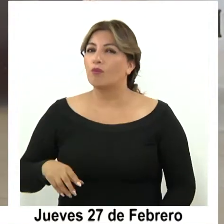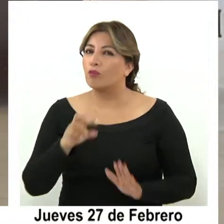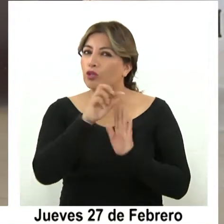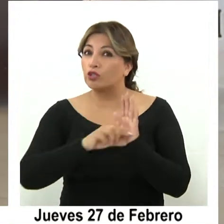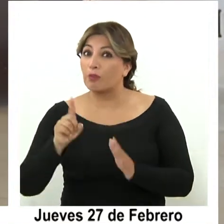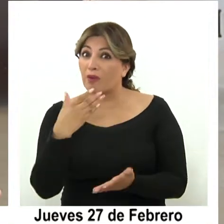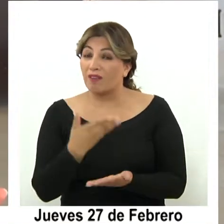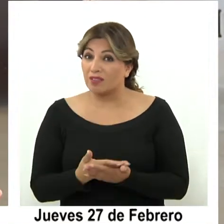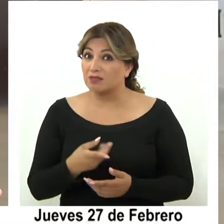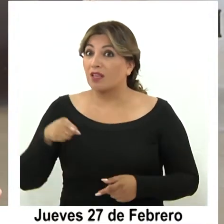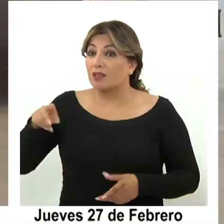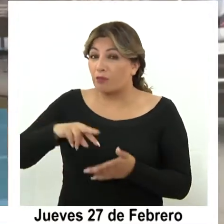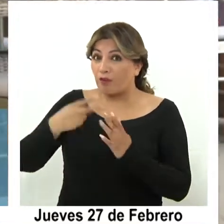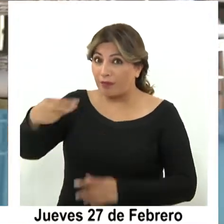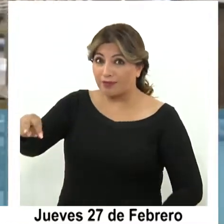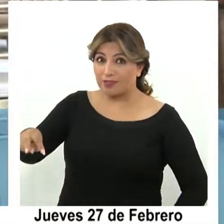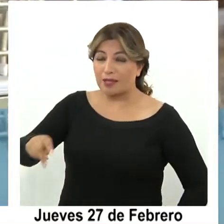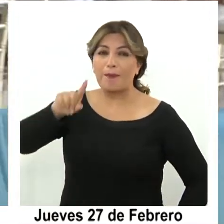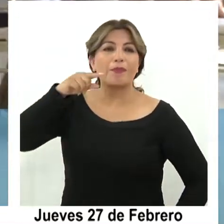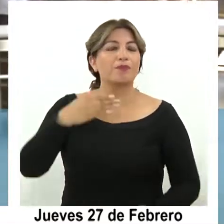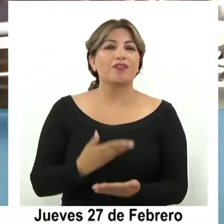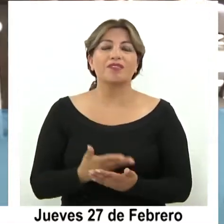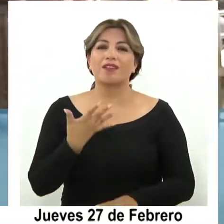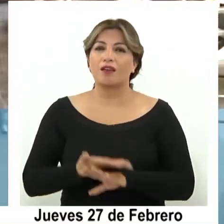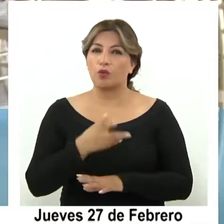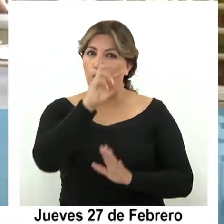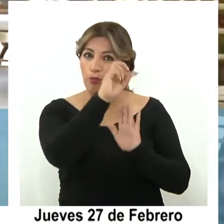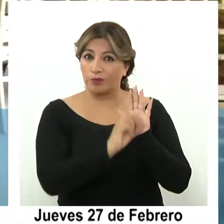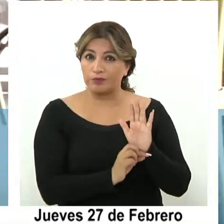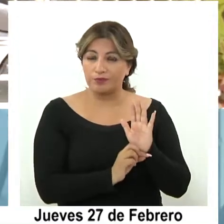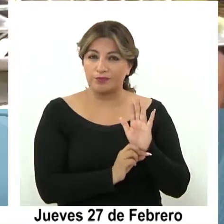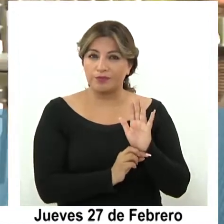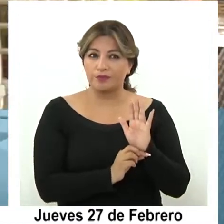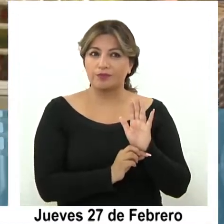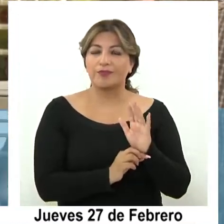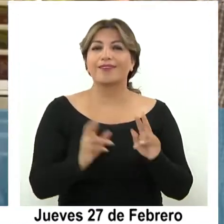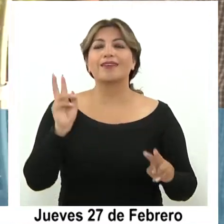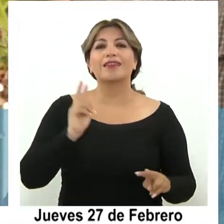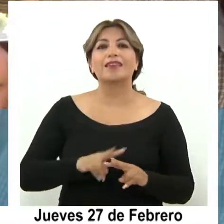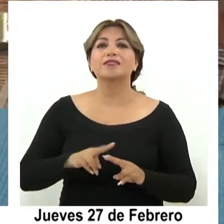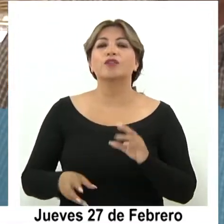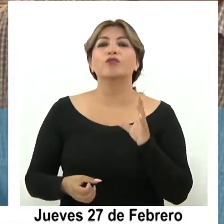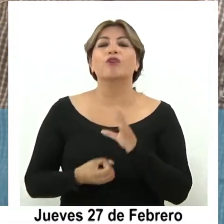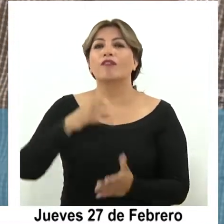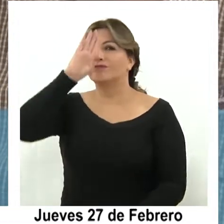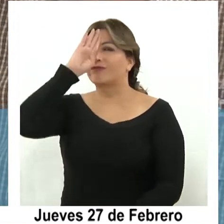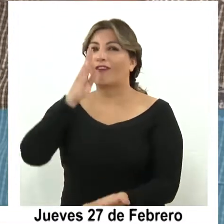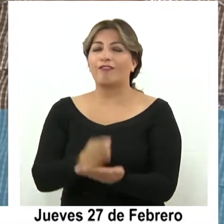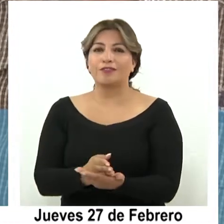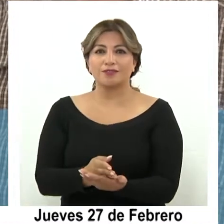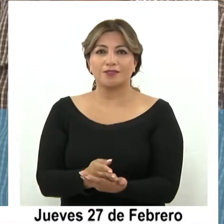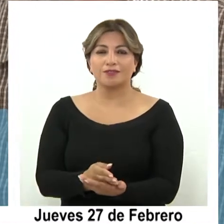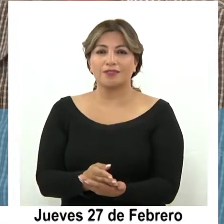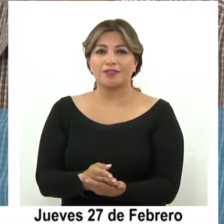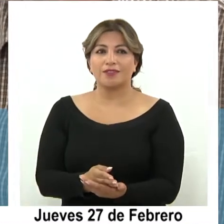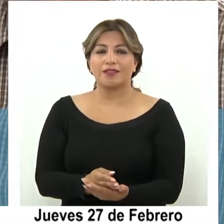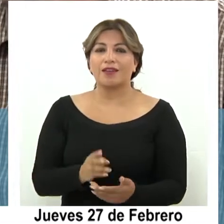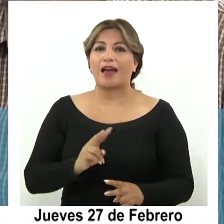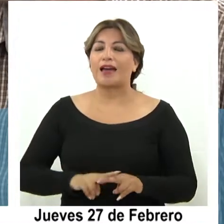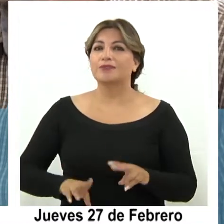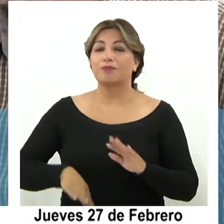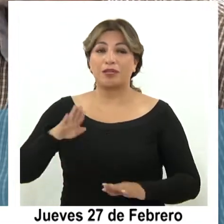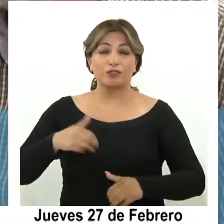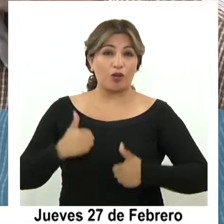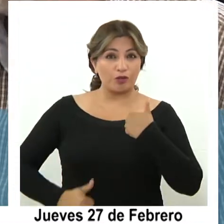que por primera vez las toca. Esta es la primera vez que hay un proyecto que establece nuevas obligaciones a las administradoras, que establece